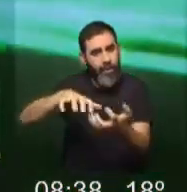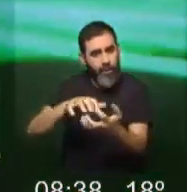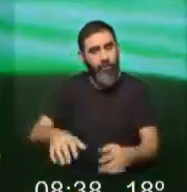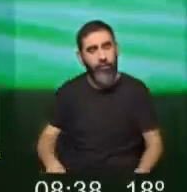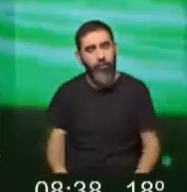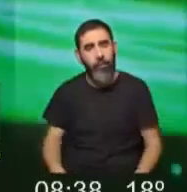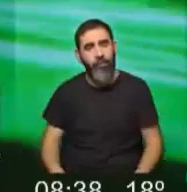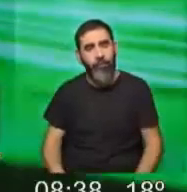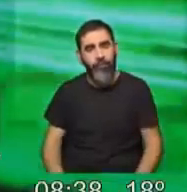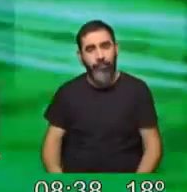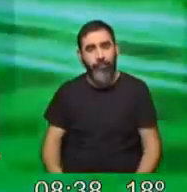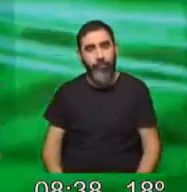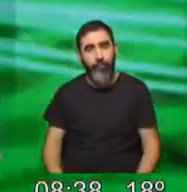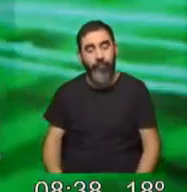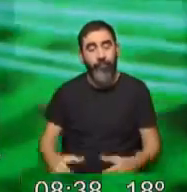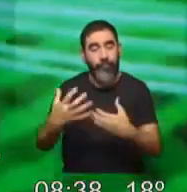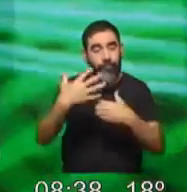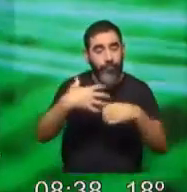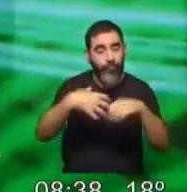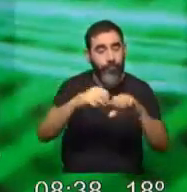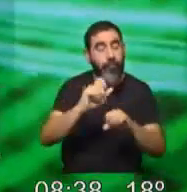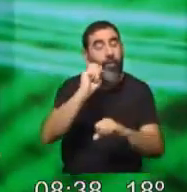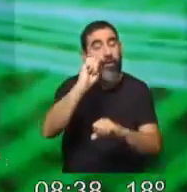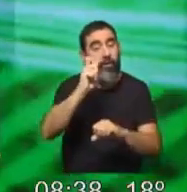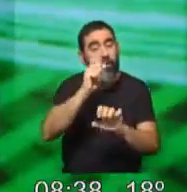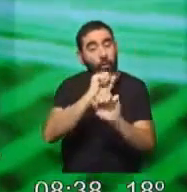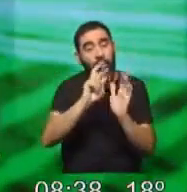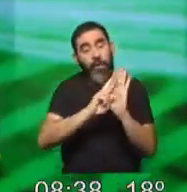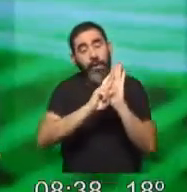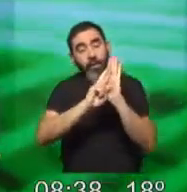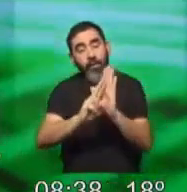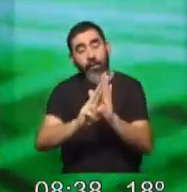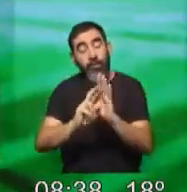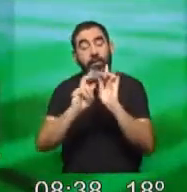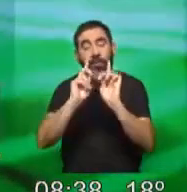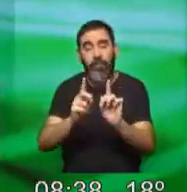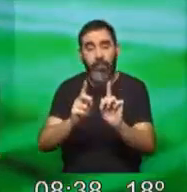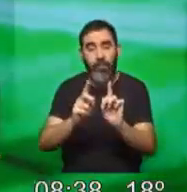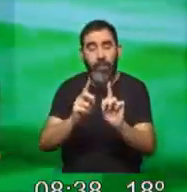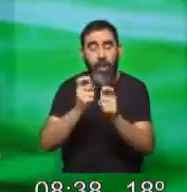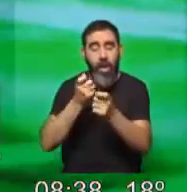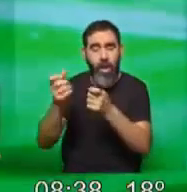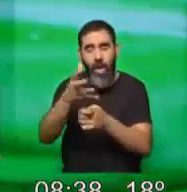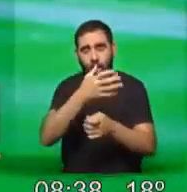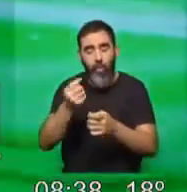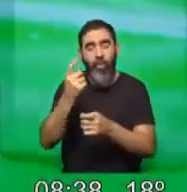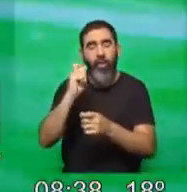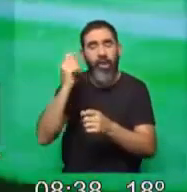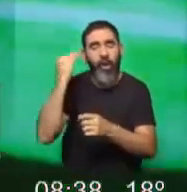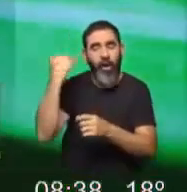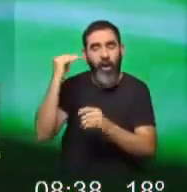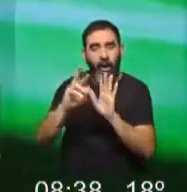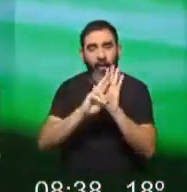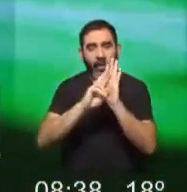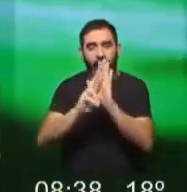muy complejo, porque hay que detectar quién puede ser un buen referente. También sucede en maltrato y abuso, pero ¿quién es el adulto